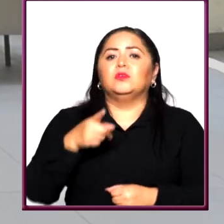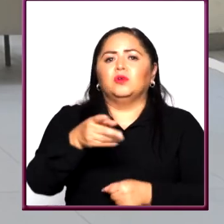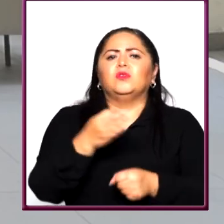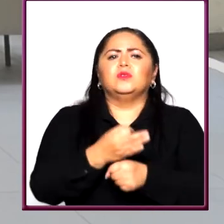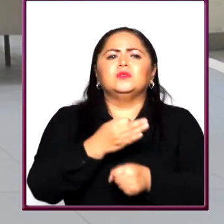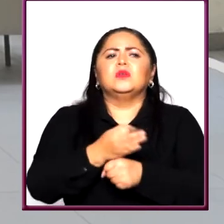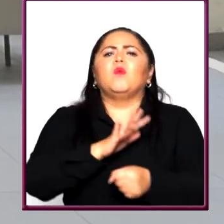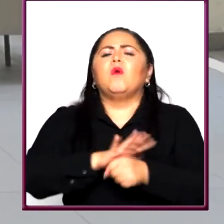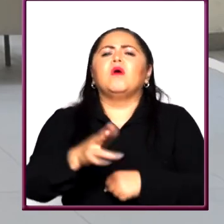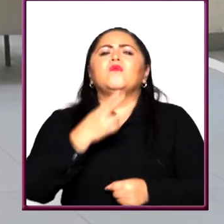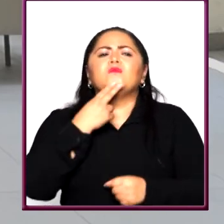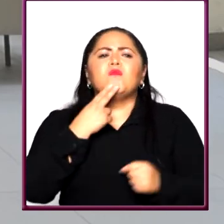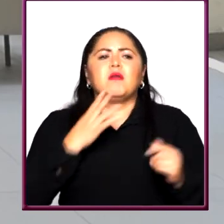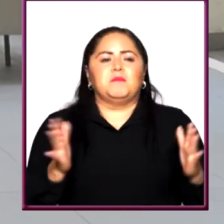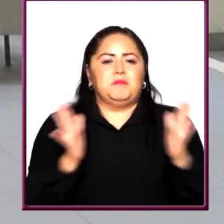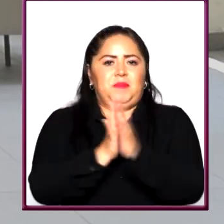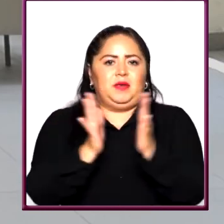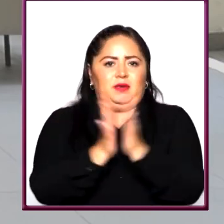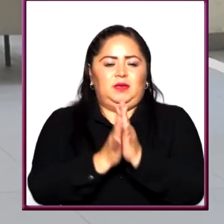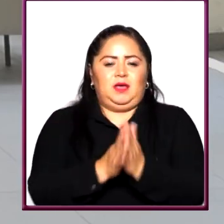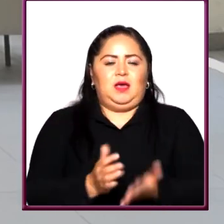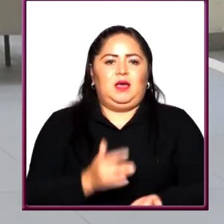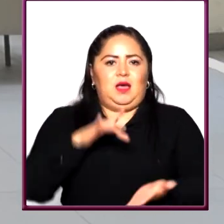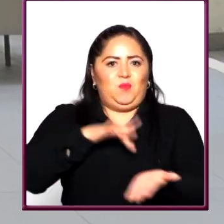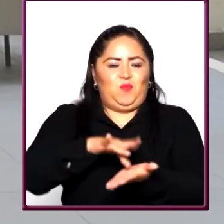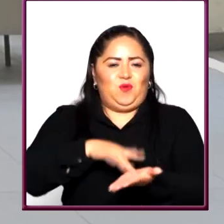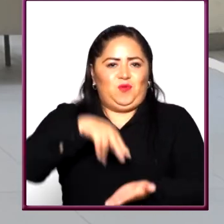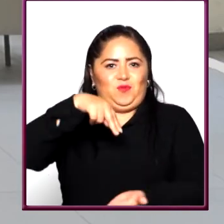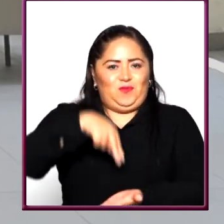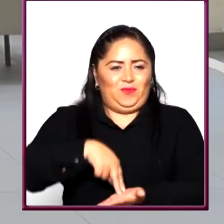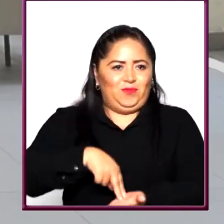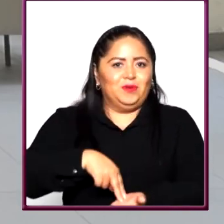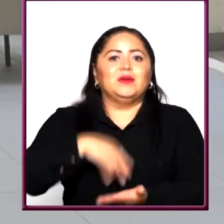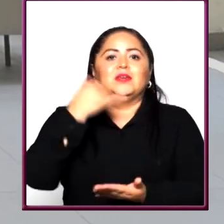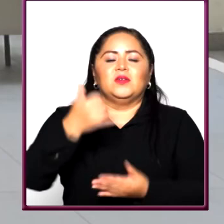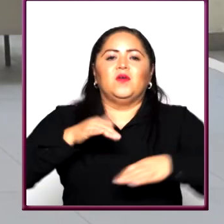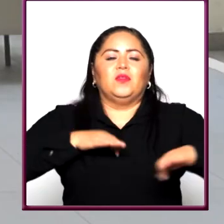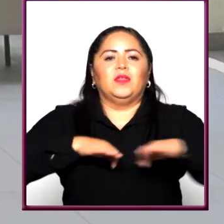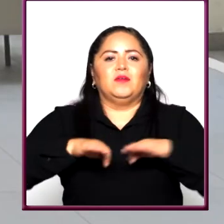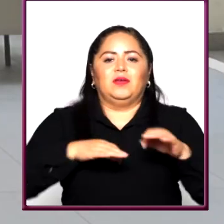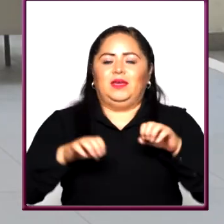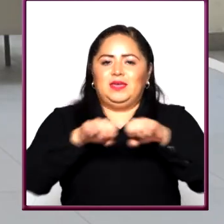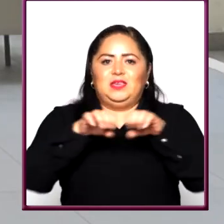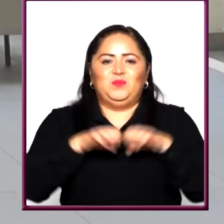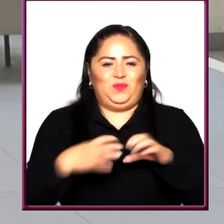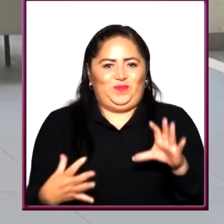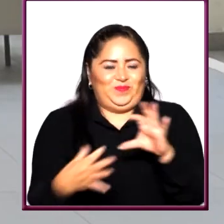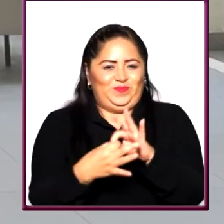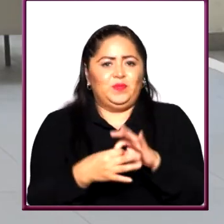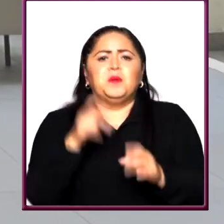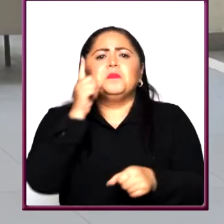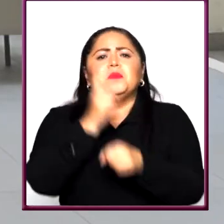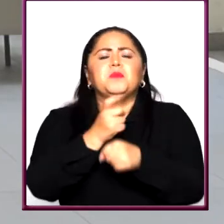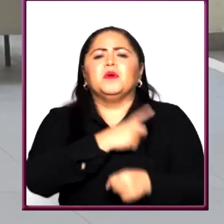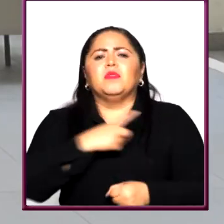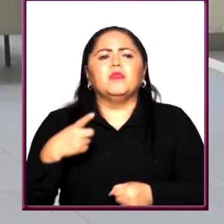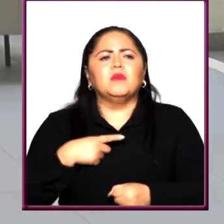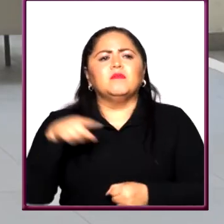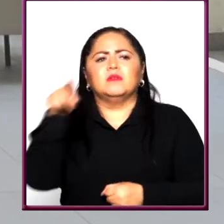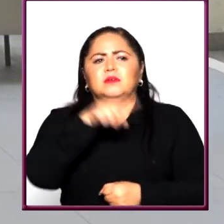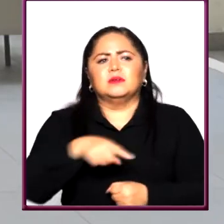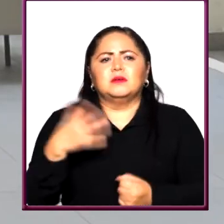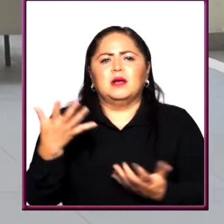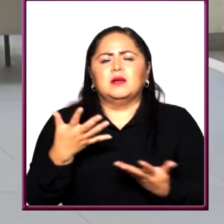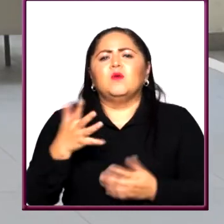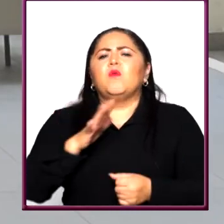ocasión vamos a utilizar palmadas, apoyo y con trabajo en equipo. Lo primero que tenemos